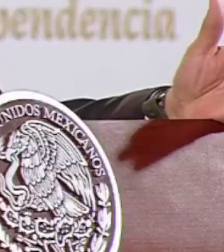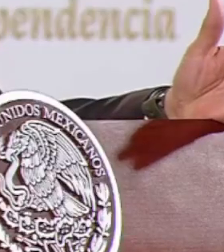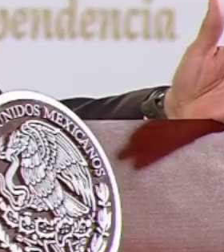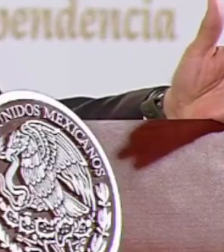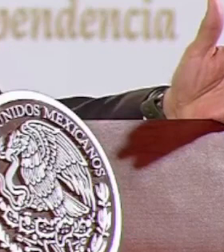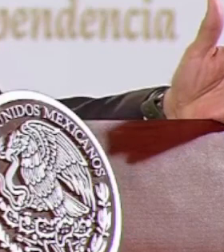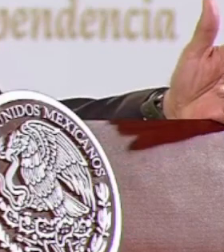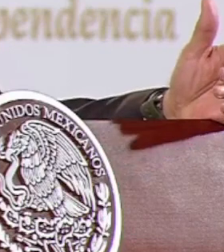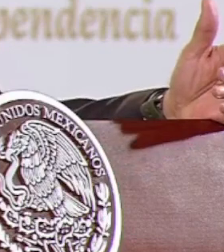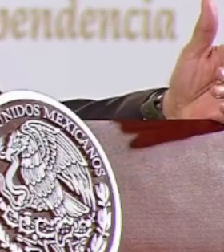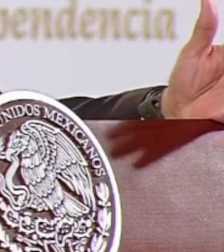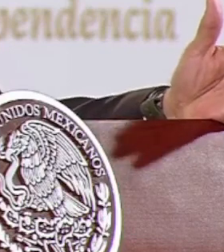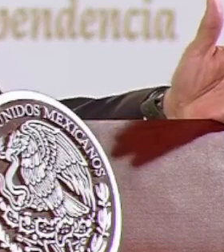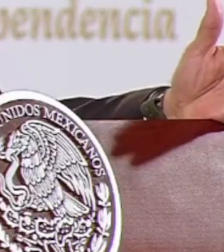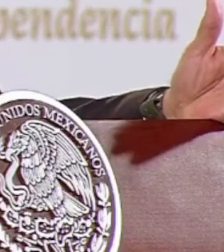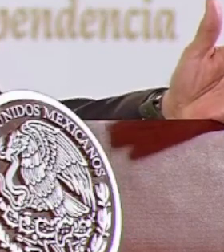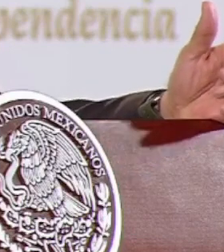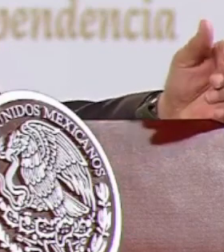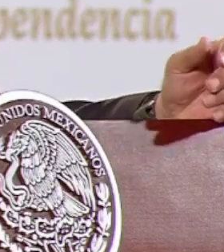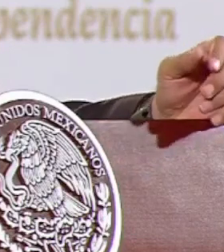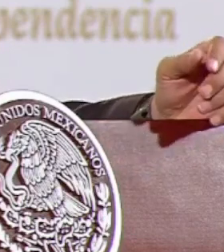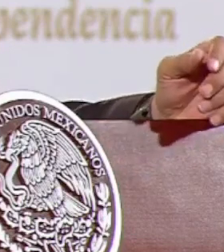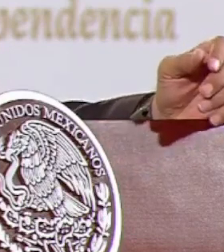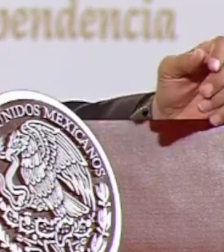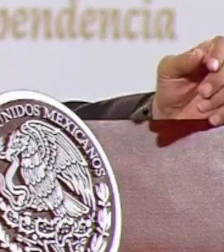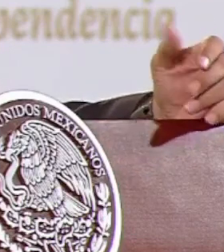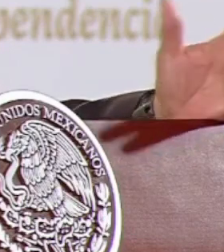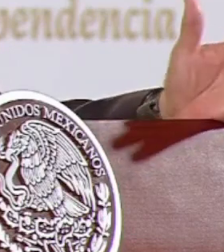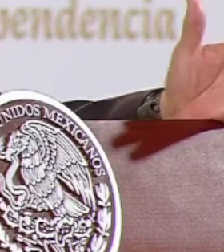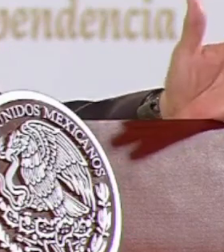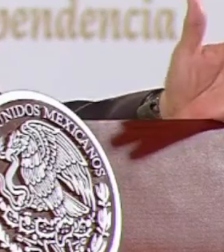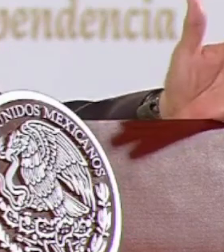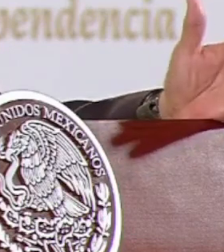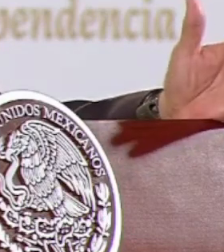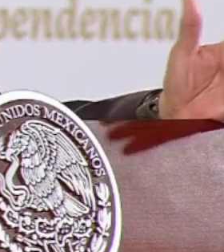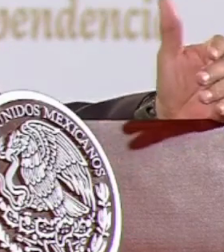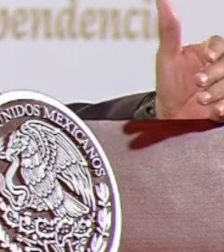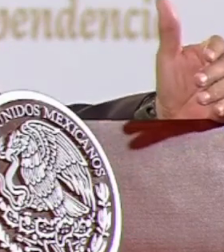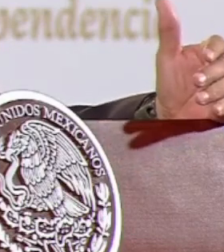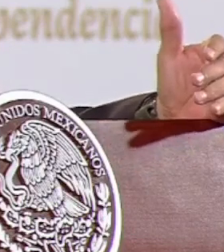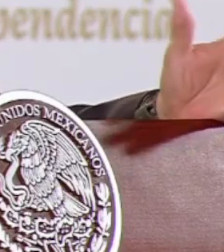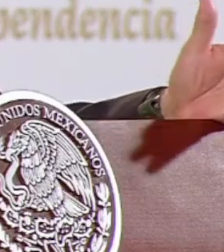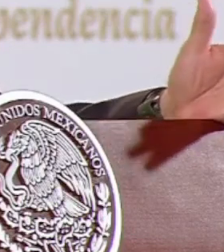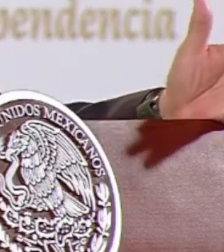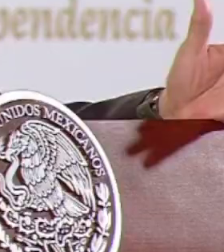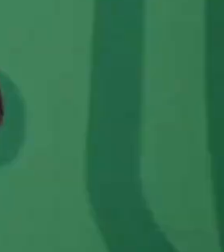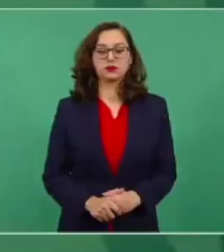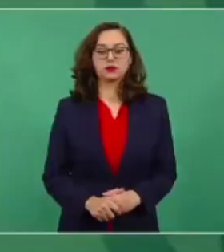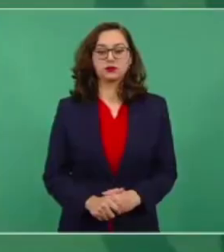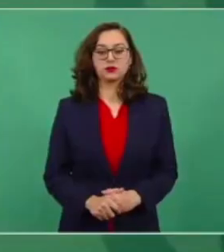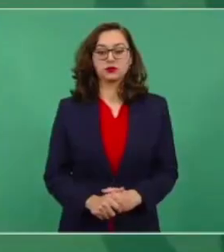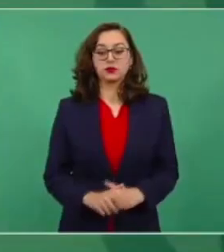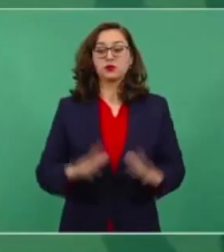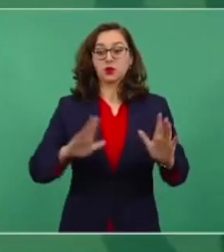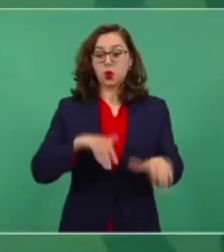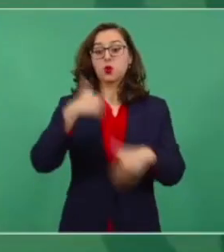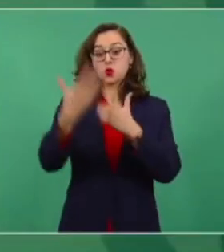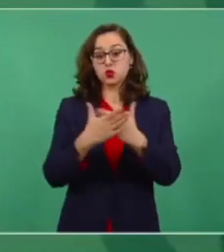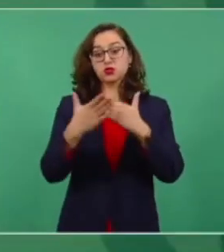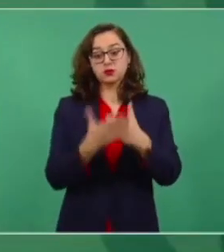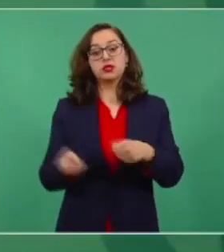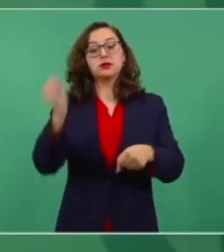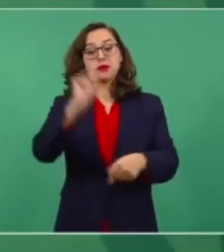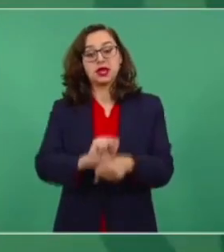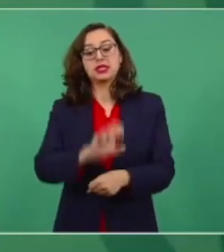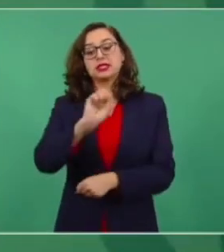próxima vengan los de Hacienda y den la información. Aquí está.